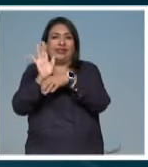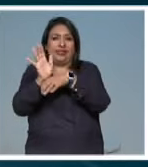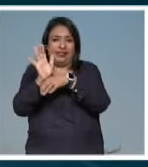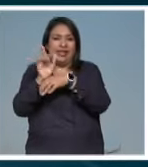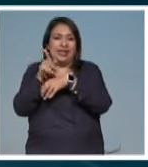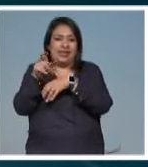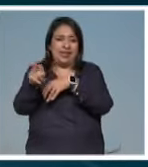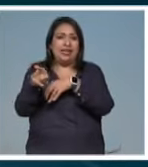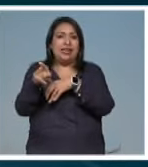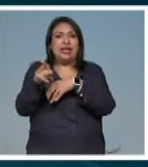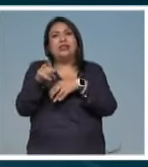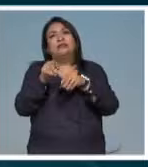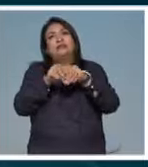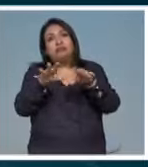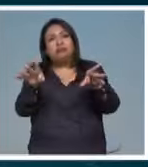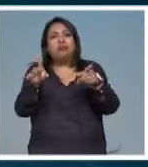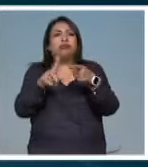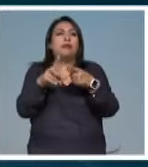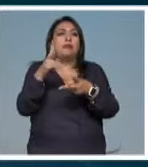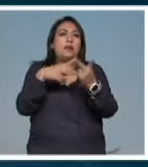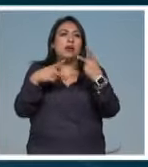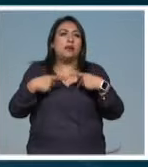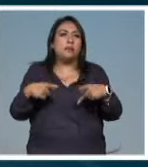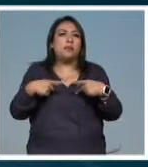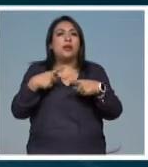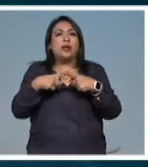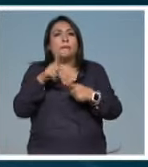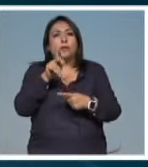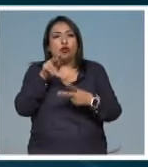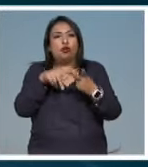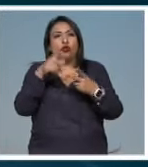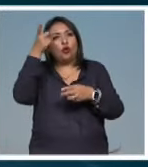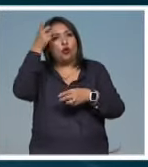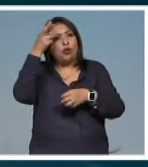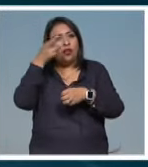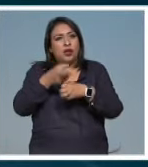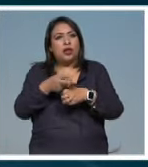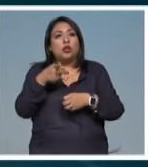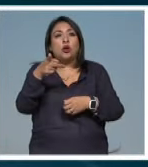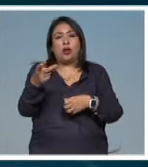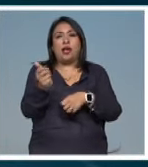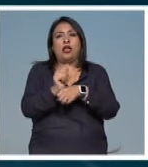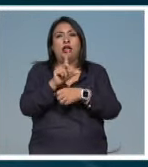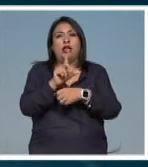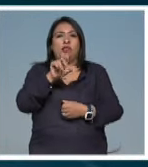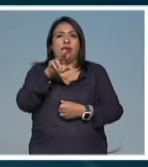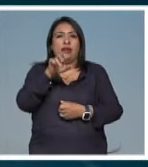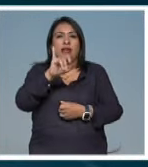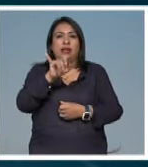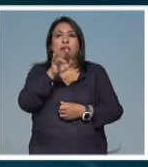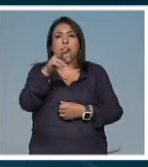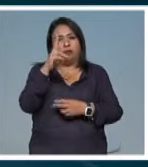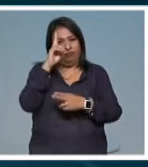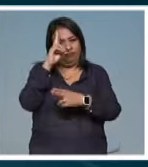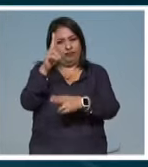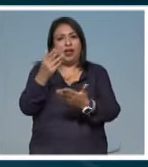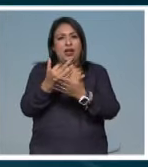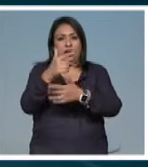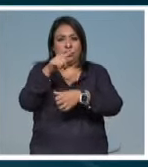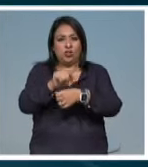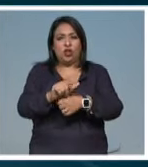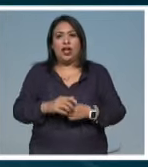vienen distribuidores, vienen productores, directores. El actor Daniel Jiménez Cacho será el homenajeado